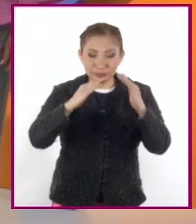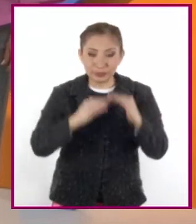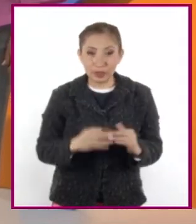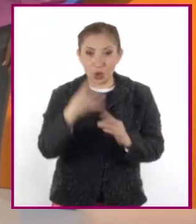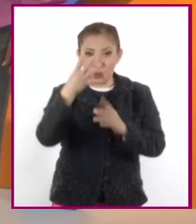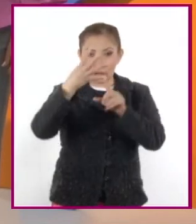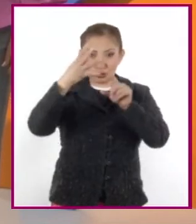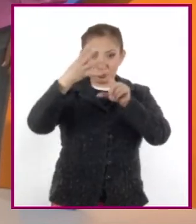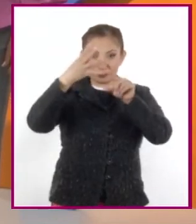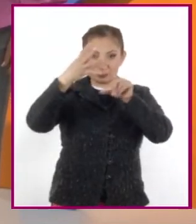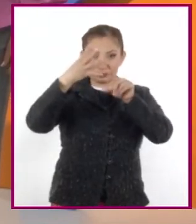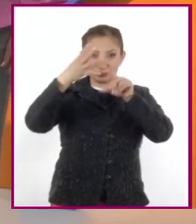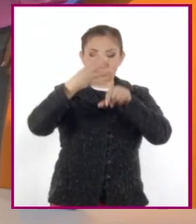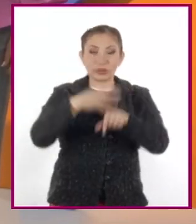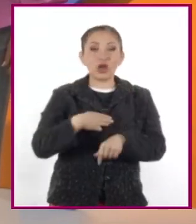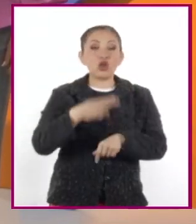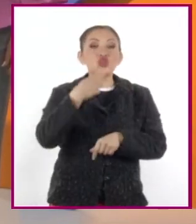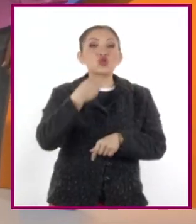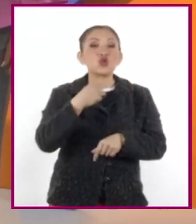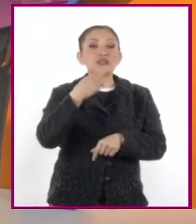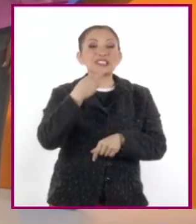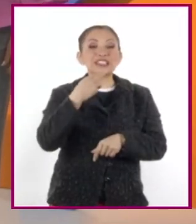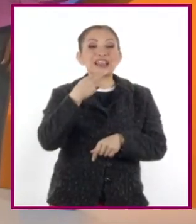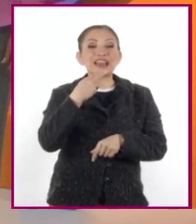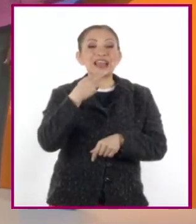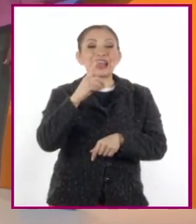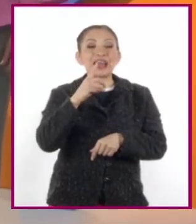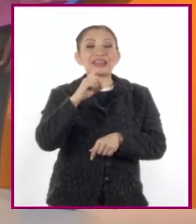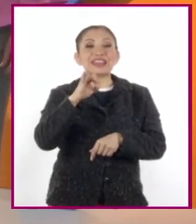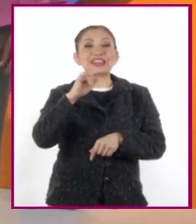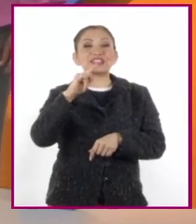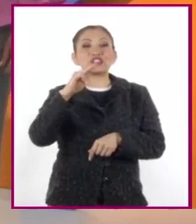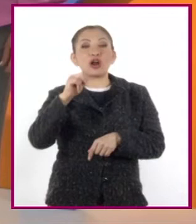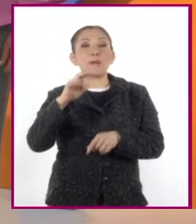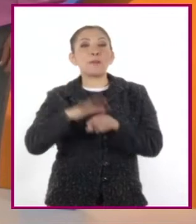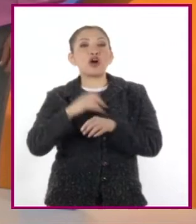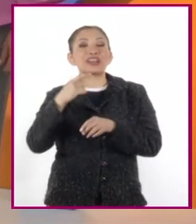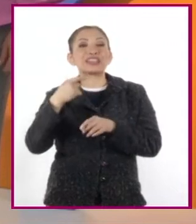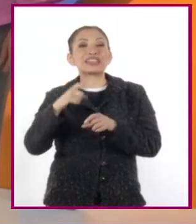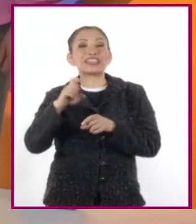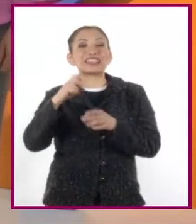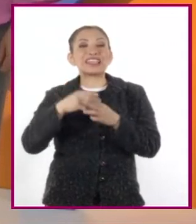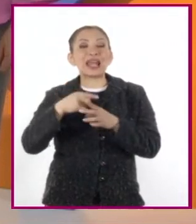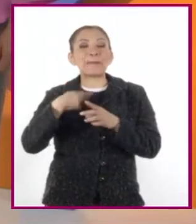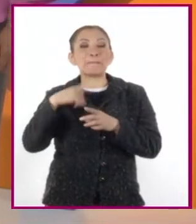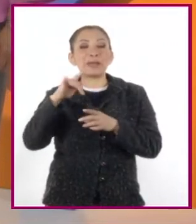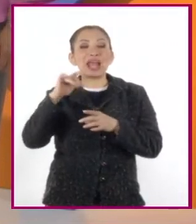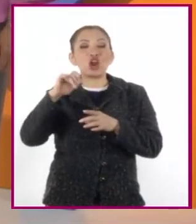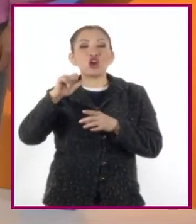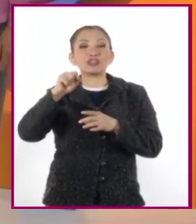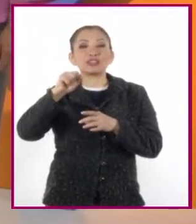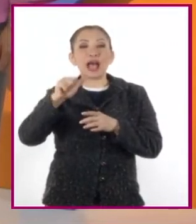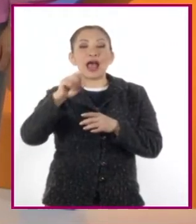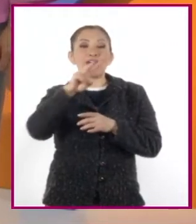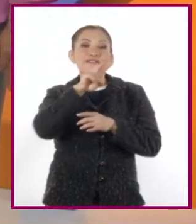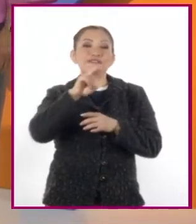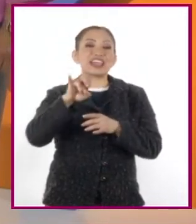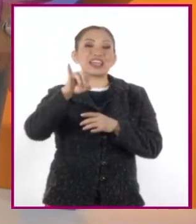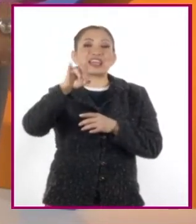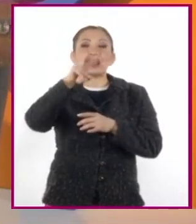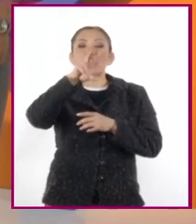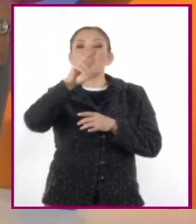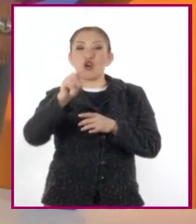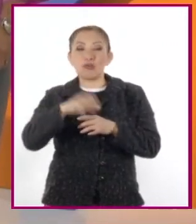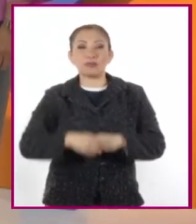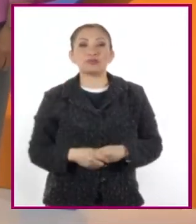cuarto verso. Dulce ficción por quien penosa vivo. Aquí